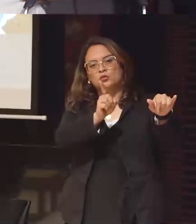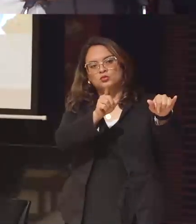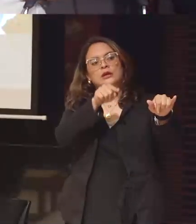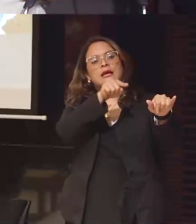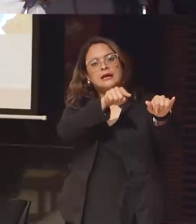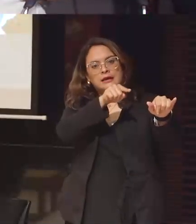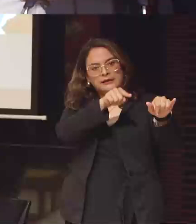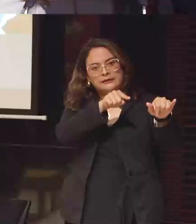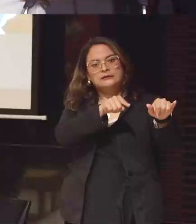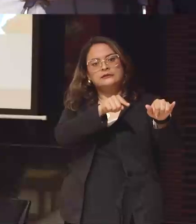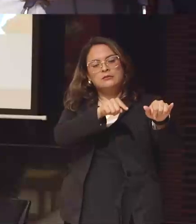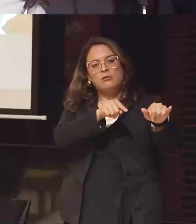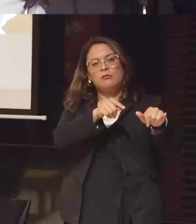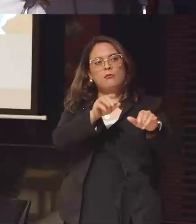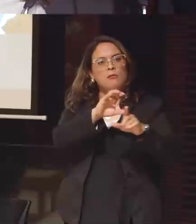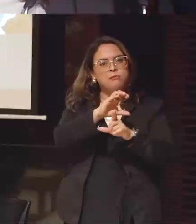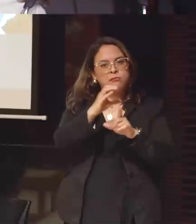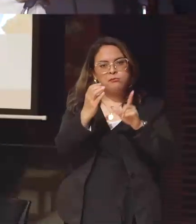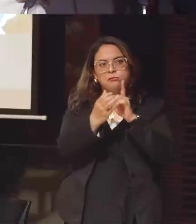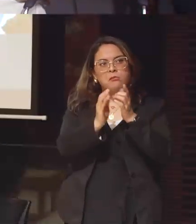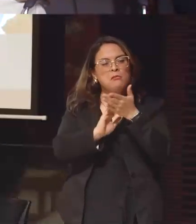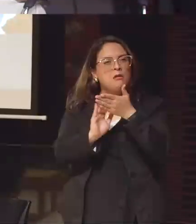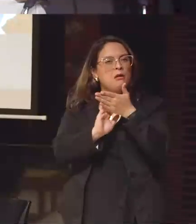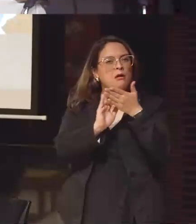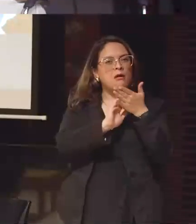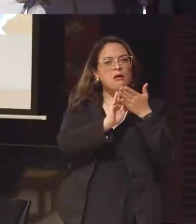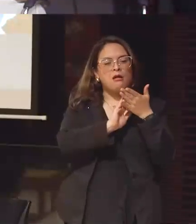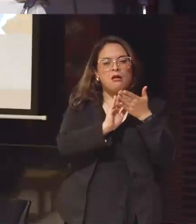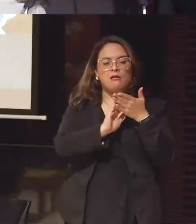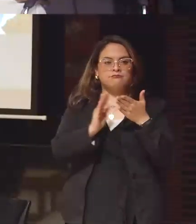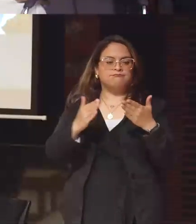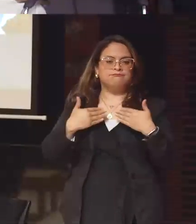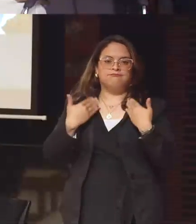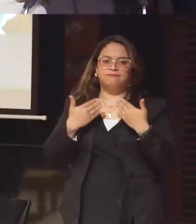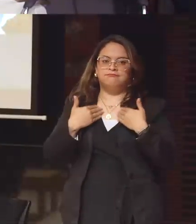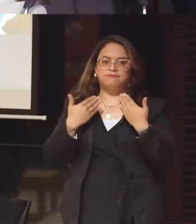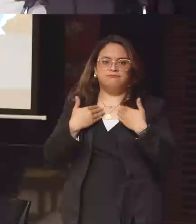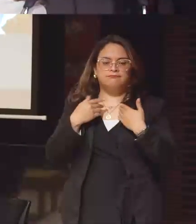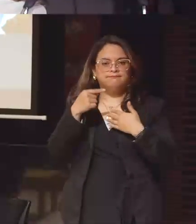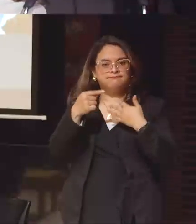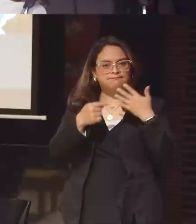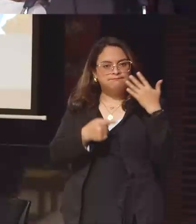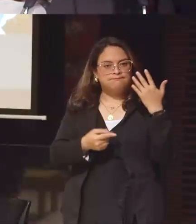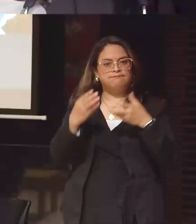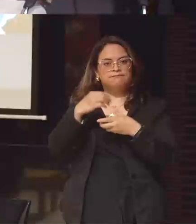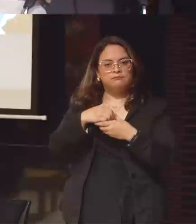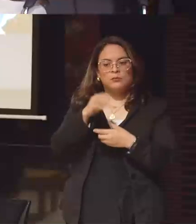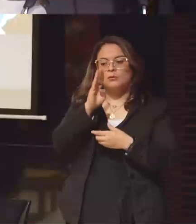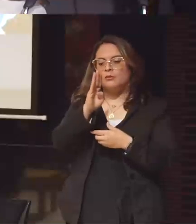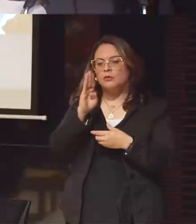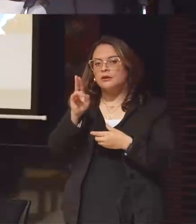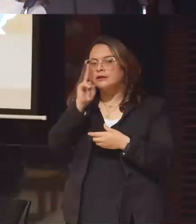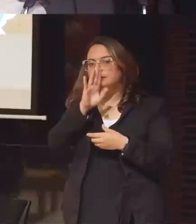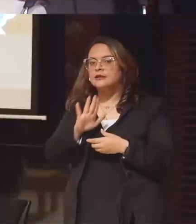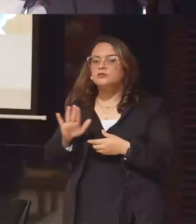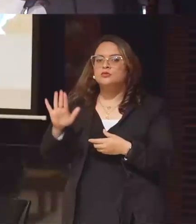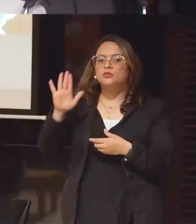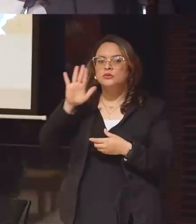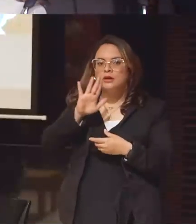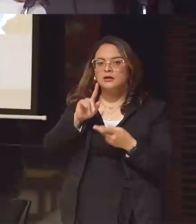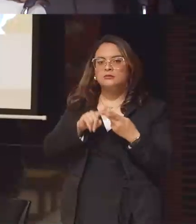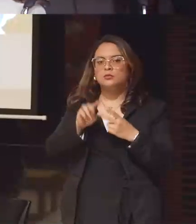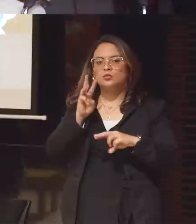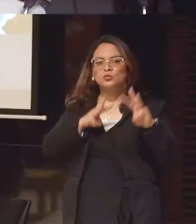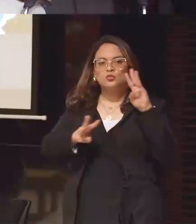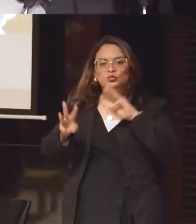está desarrollando culturalmente maravilloso, que tenemos el Salón de Arte de Bancolombia ahí, por ejemplo, la Biblioteca Nacional, el Museo Nacional. Entonces, ¿cómo